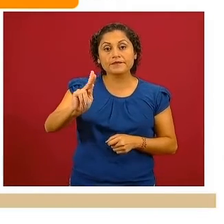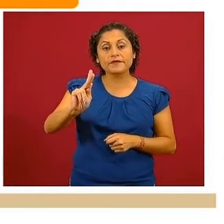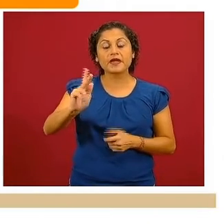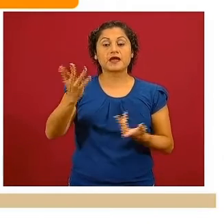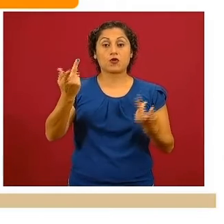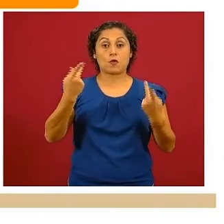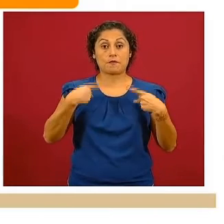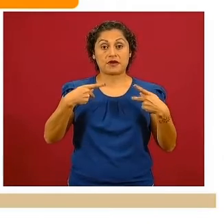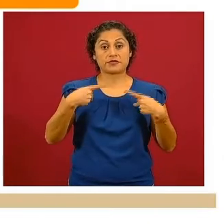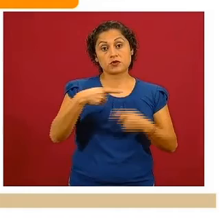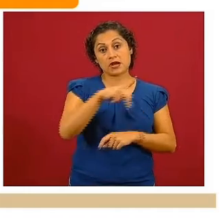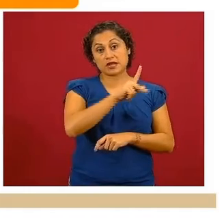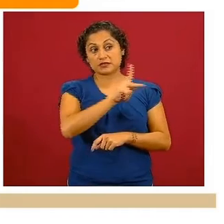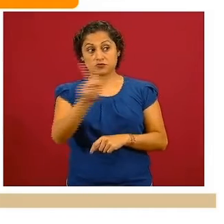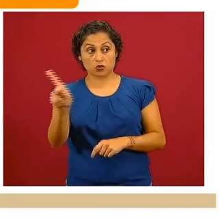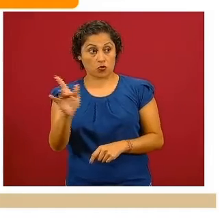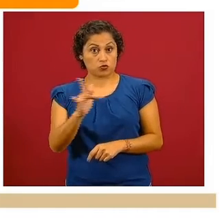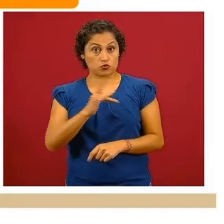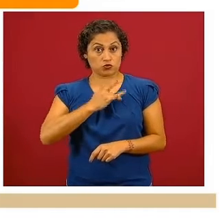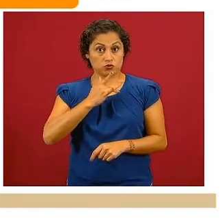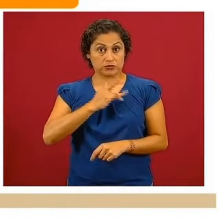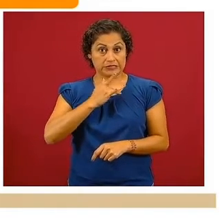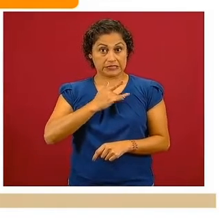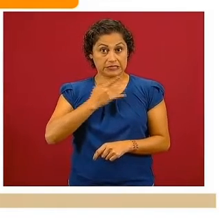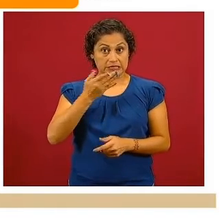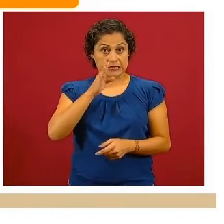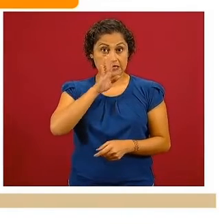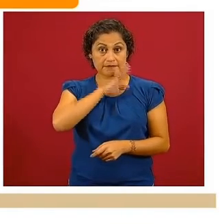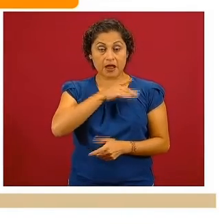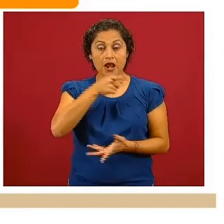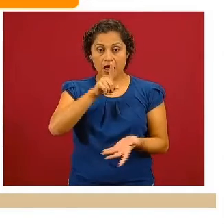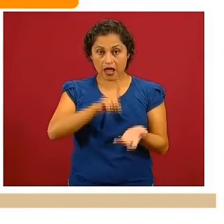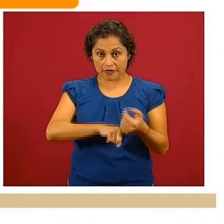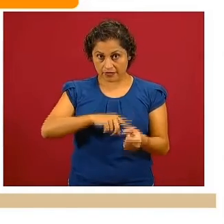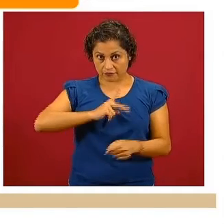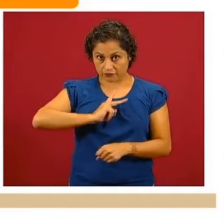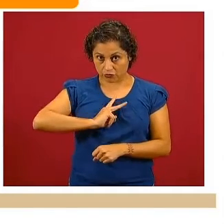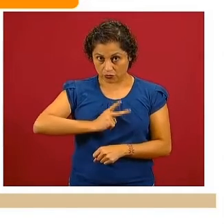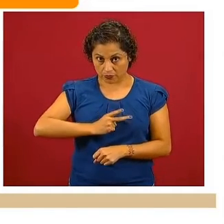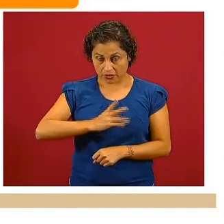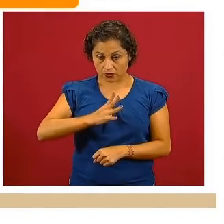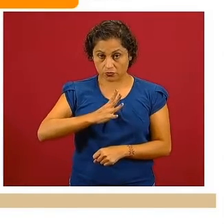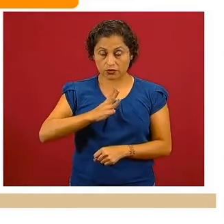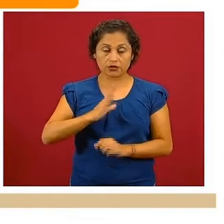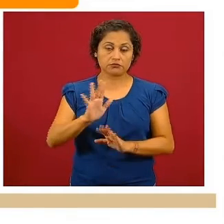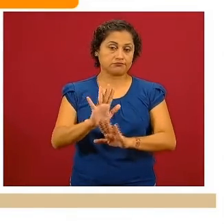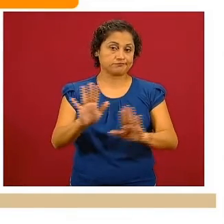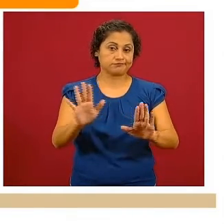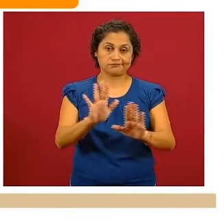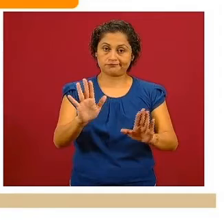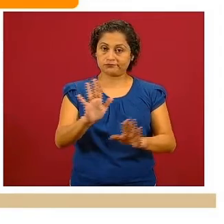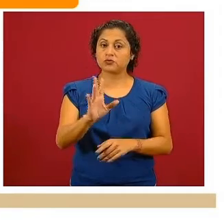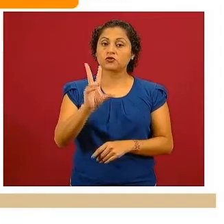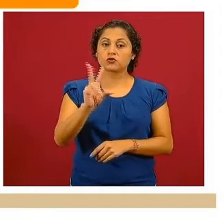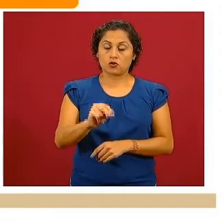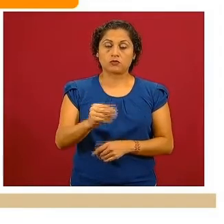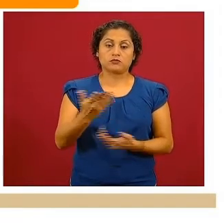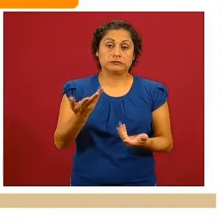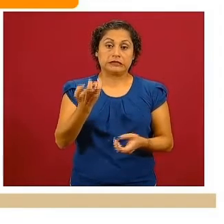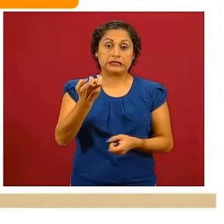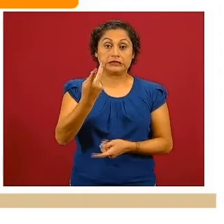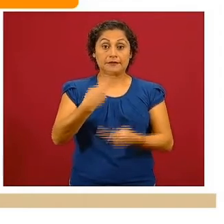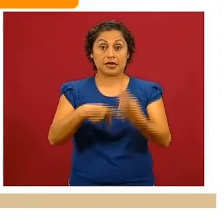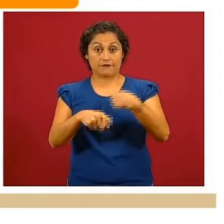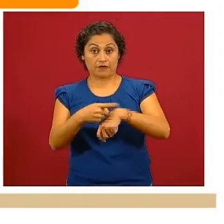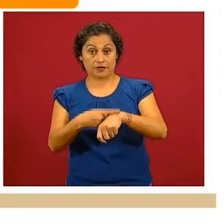desarrollan signos y síntomas necesariamente tienen virus SARS-CoV-2 en sus vías respiratorias y por lo tanto COVID-19.